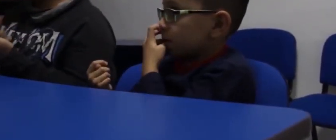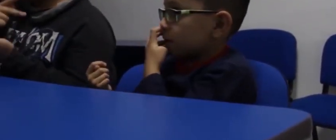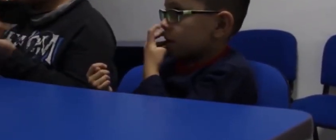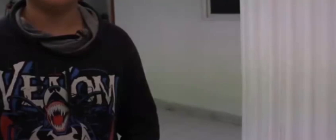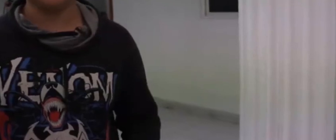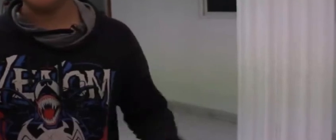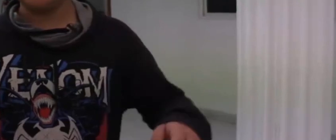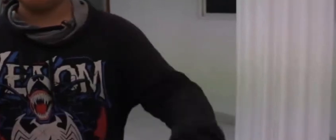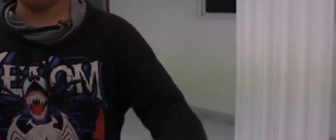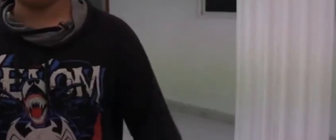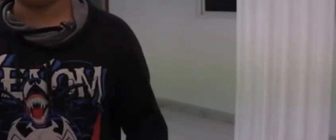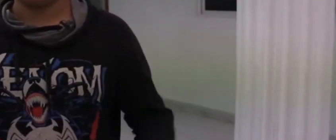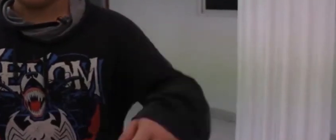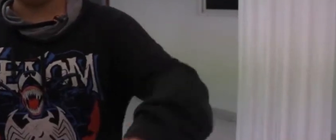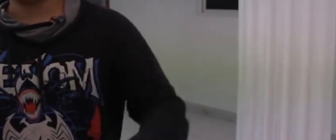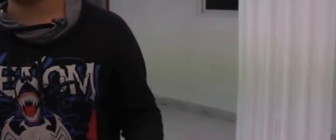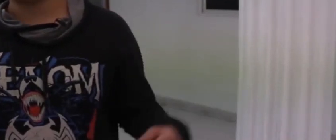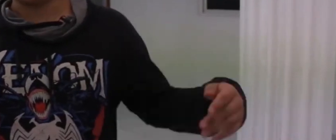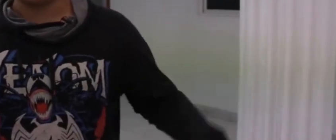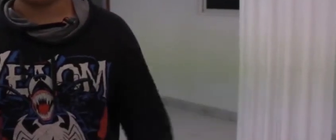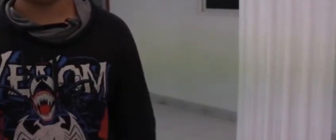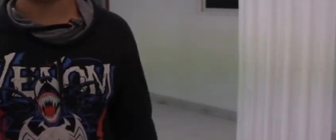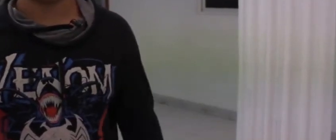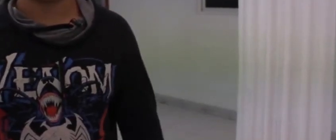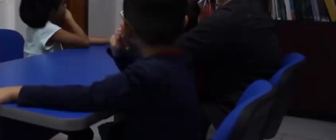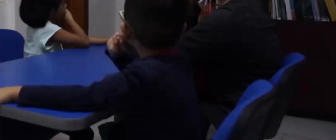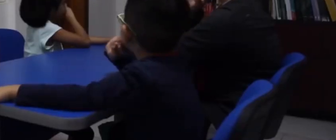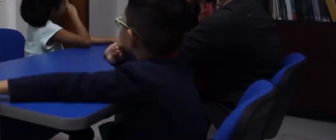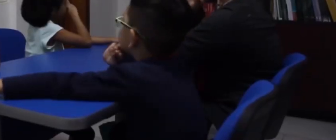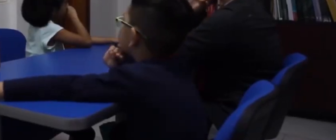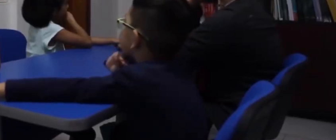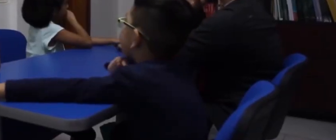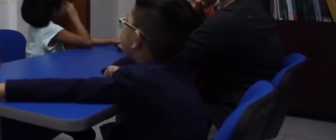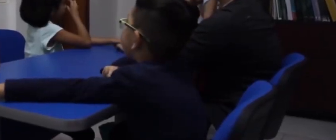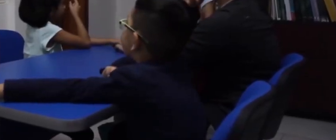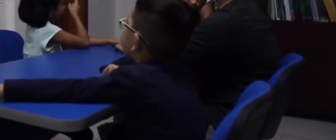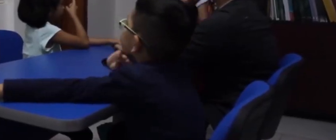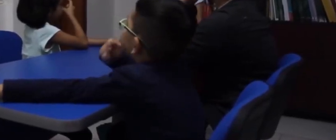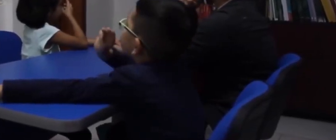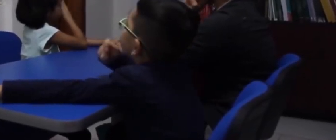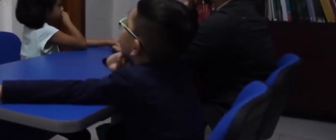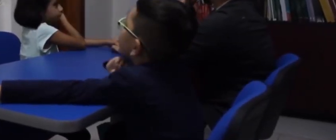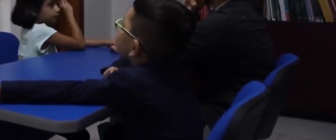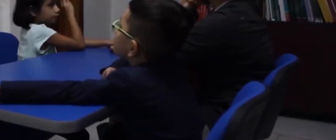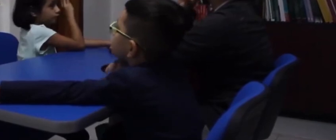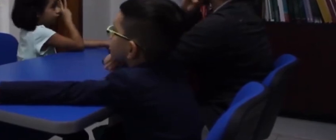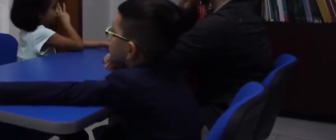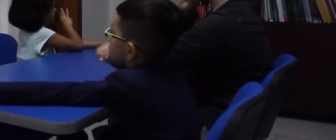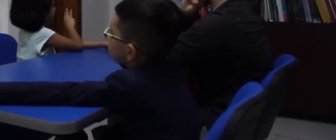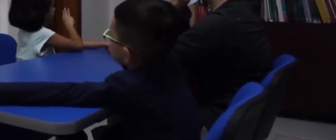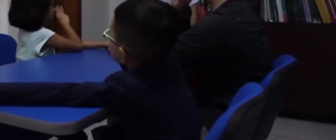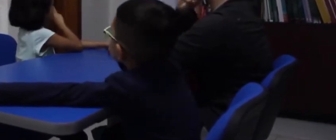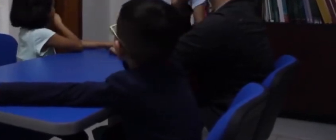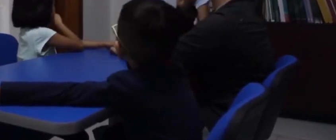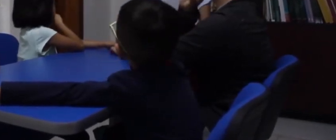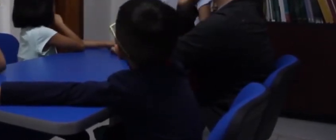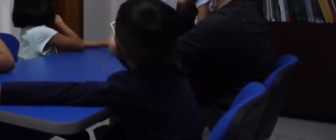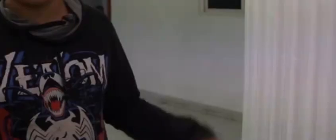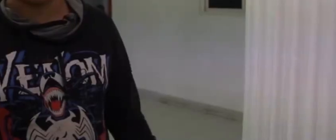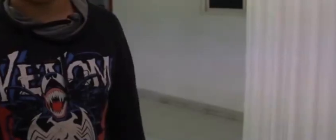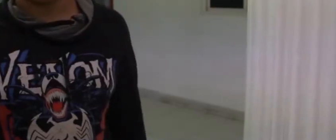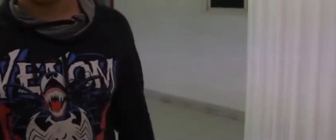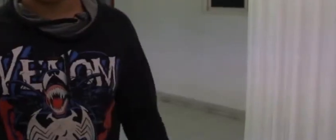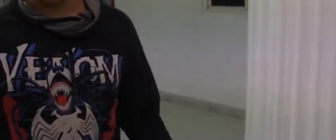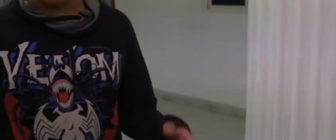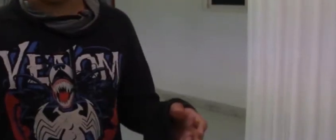encontrar. Sé que tú, viéndome espectador en la casa, vas a decir, ah, de seguro eso no importa, o nah, no me va